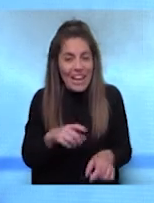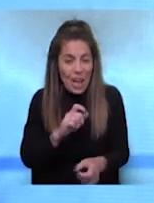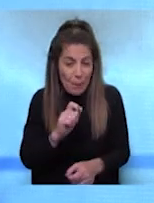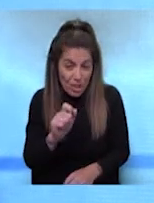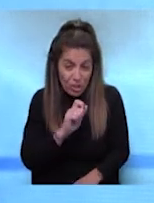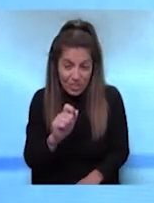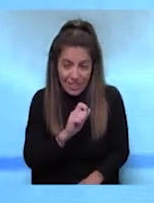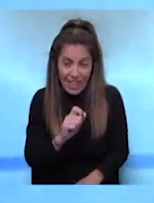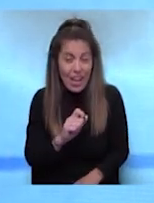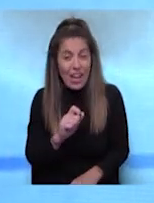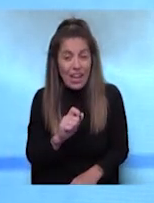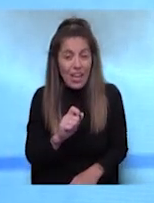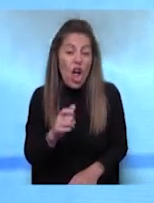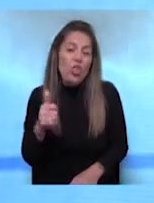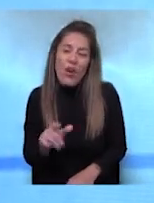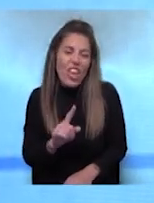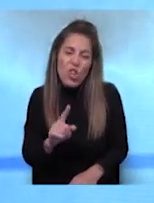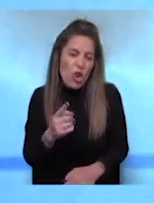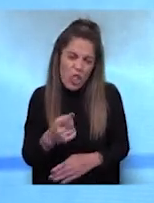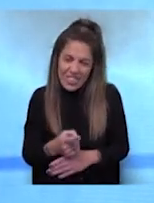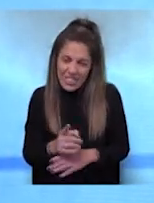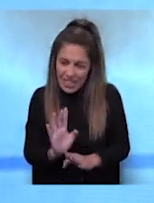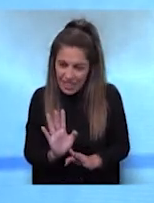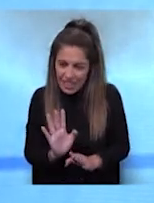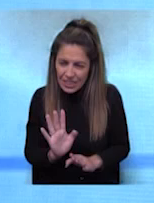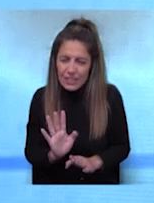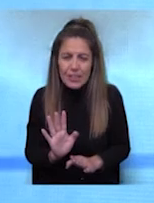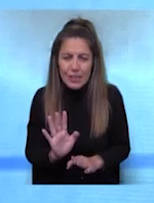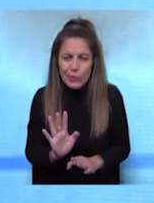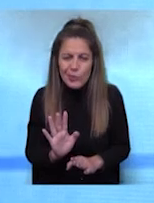periodística. Todavía no lo definí.